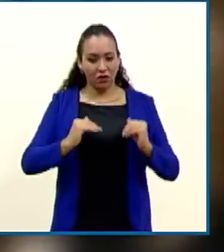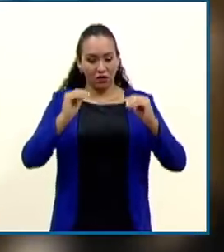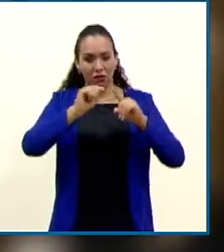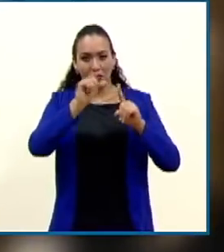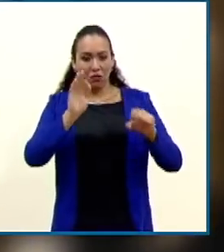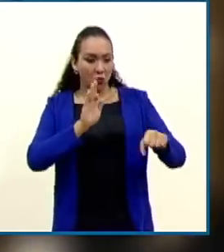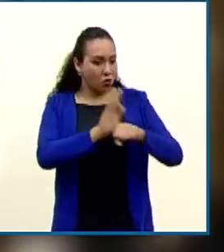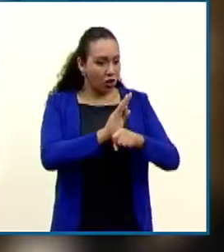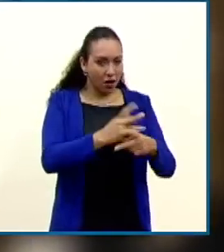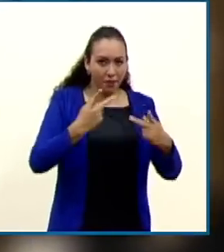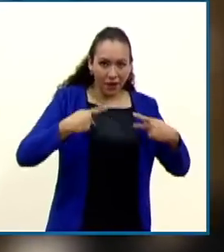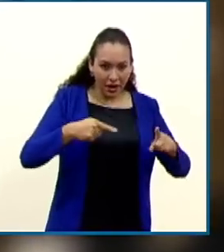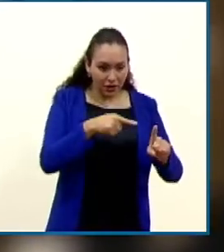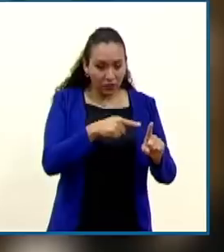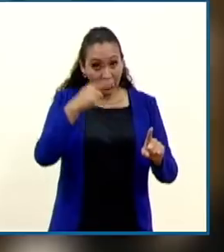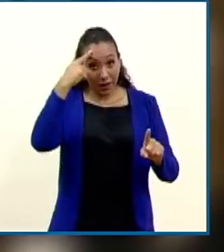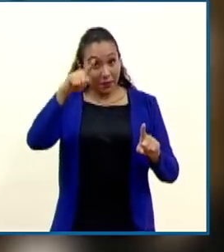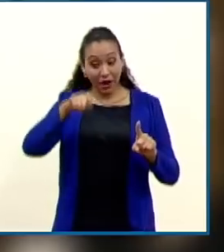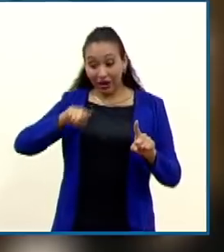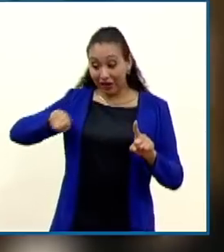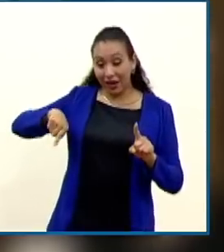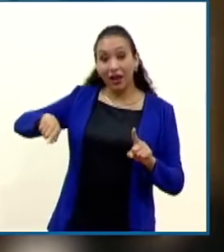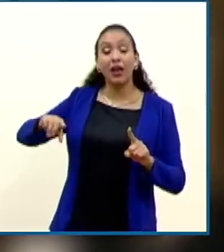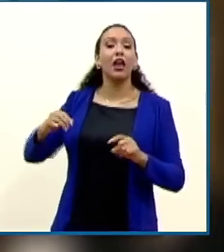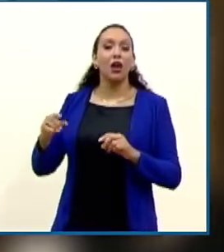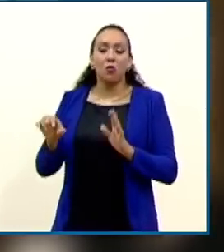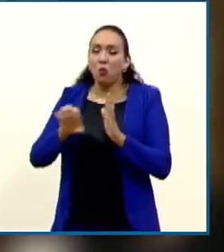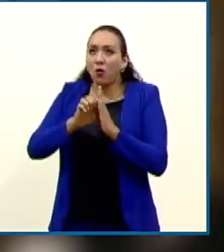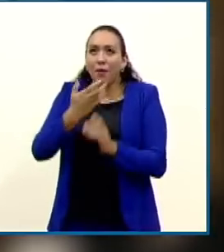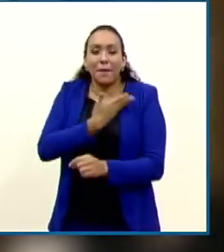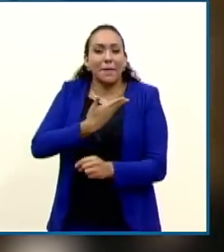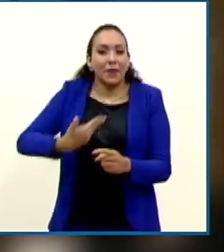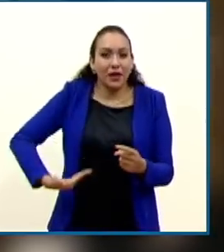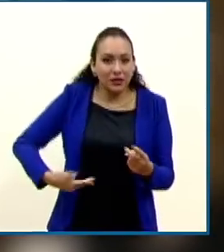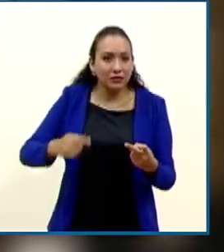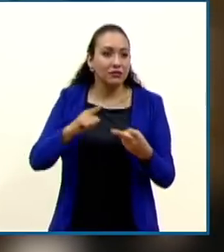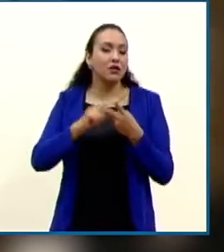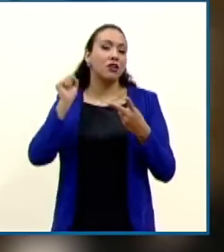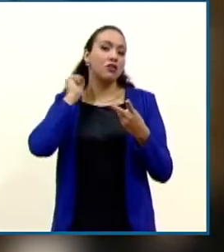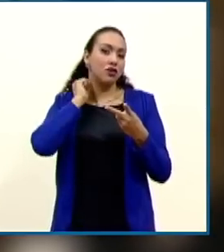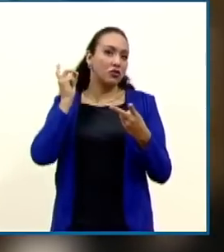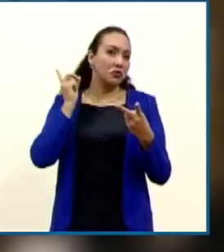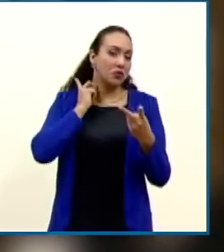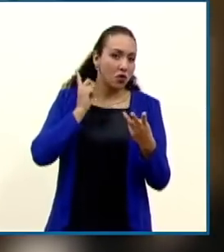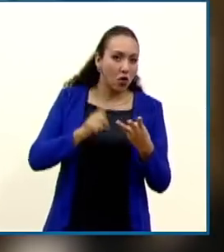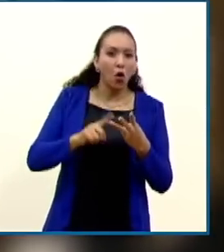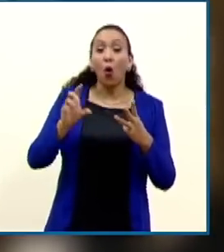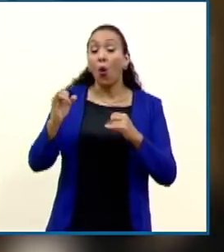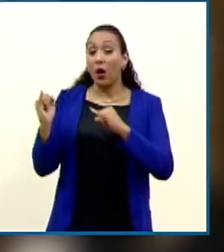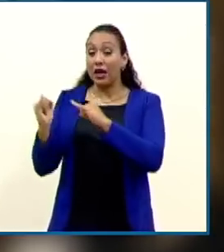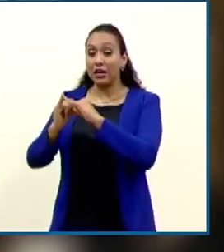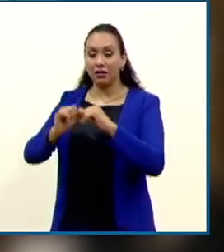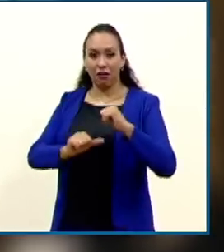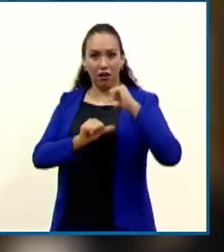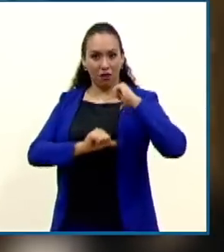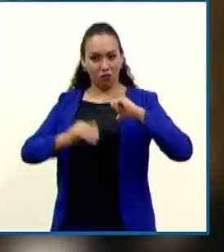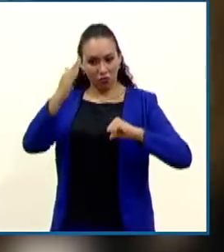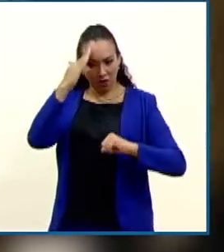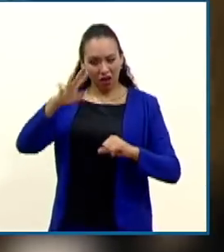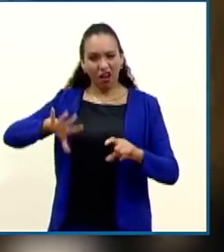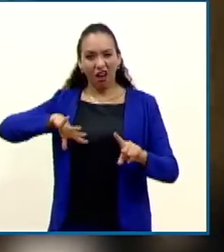de cualquier autoridad, desde la Presidencia de la República, el Congreso de la Unión y todas las demás autoridades de la